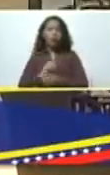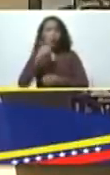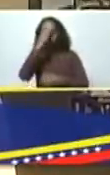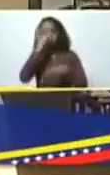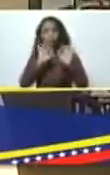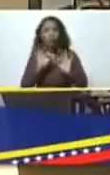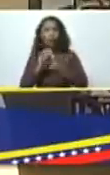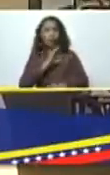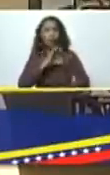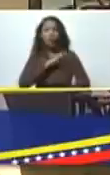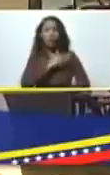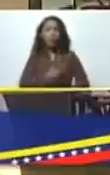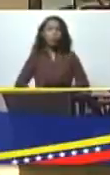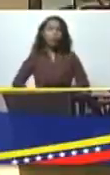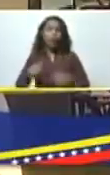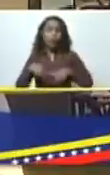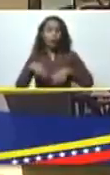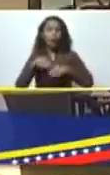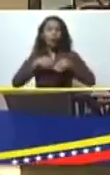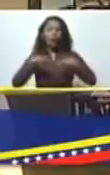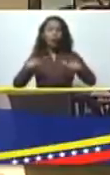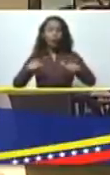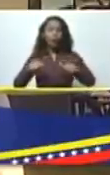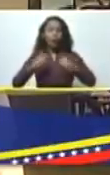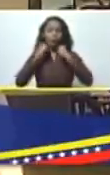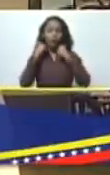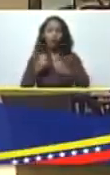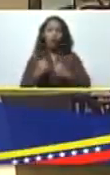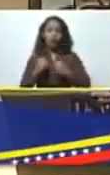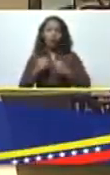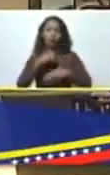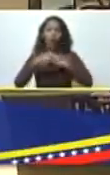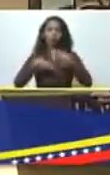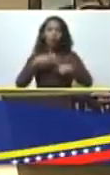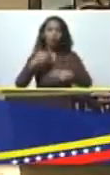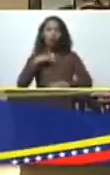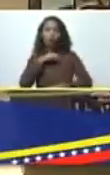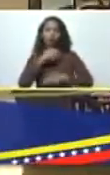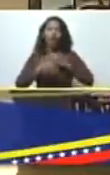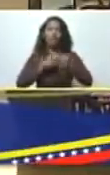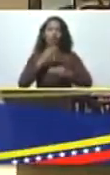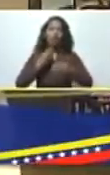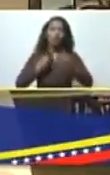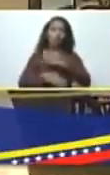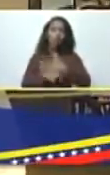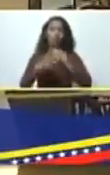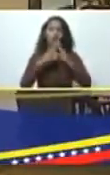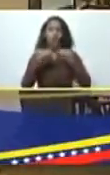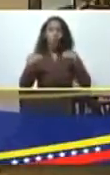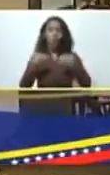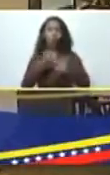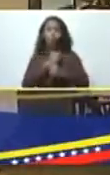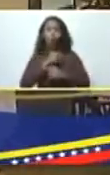señor presidente, de que esta tierra aguerrida, de esta tierra revolucionaria, estamos haciendo, estamos dando el todo por el todo para sacar adelante